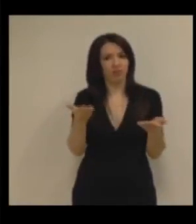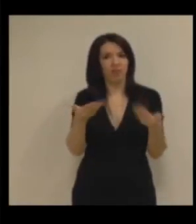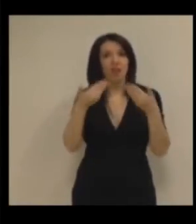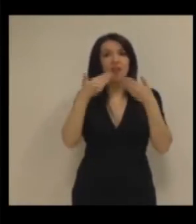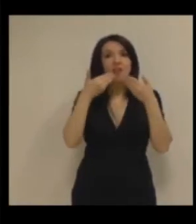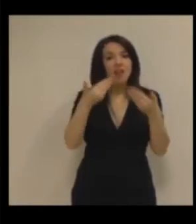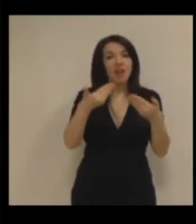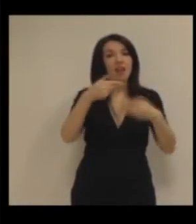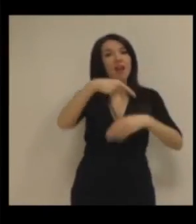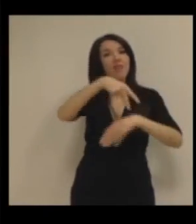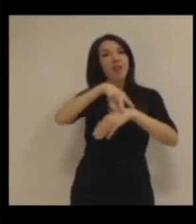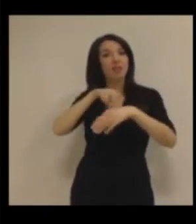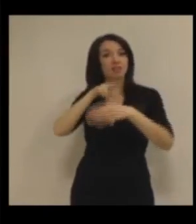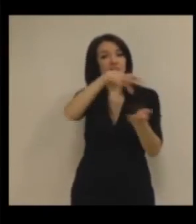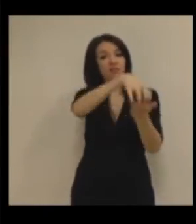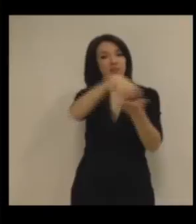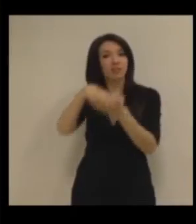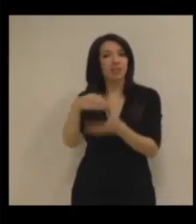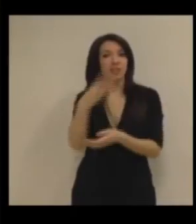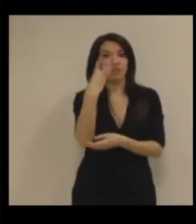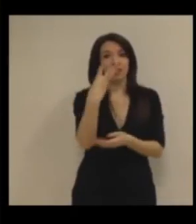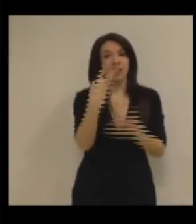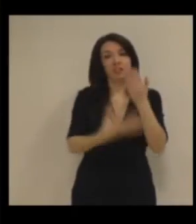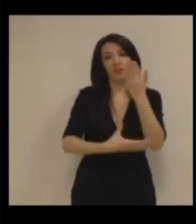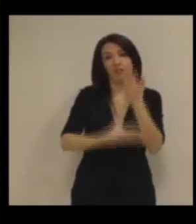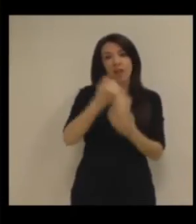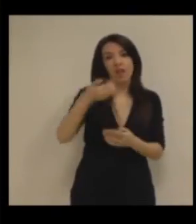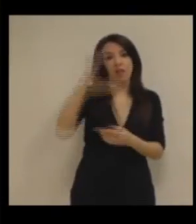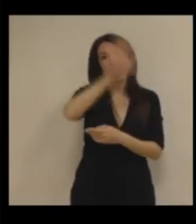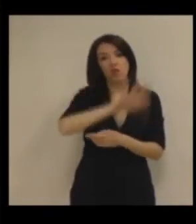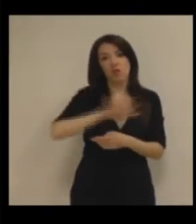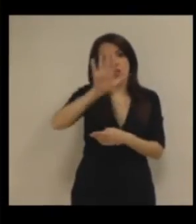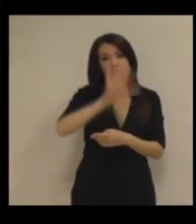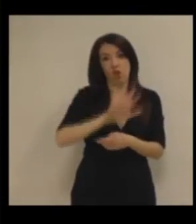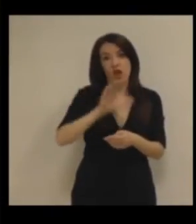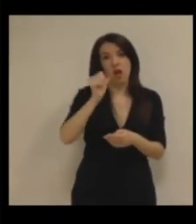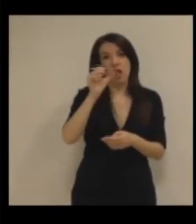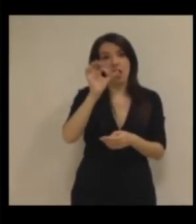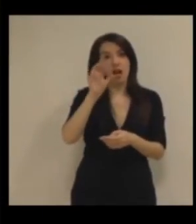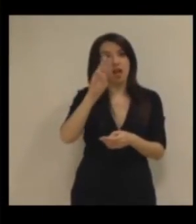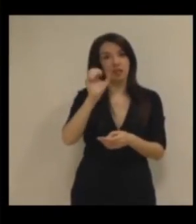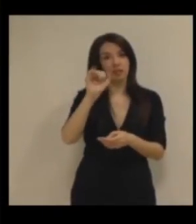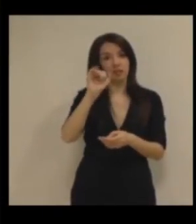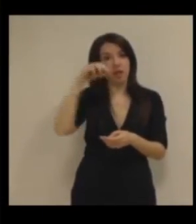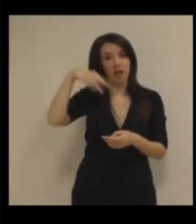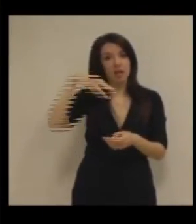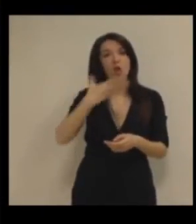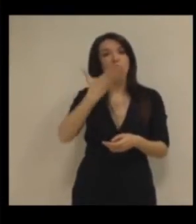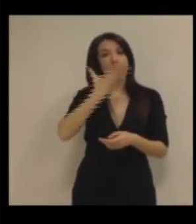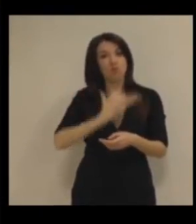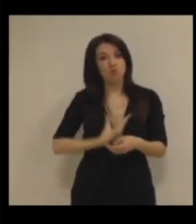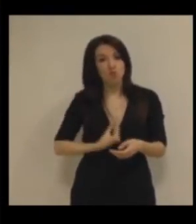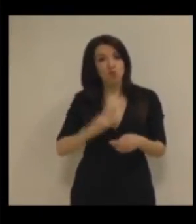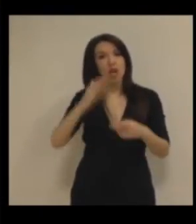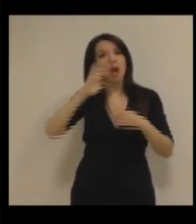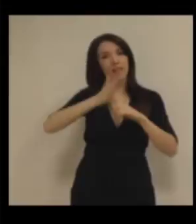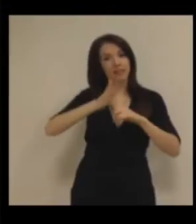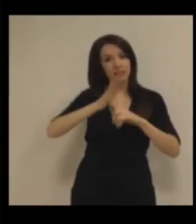tres delegaciones de Aspain, de la Federación Nacional de Aspain, en Murcia, Castilla-La Mancha y Madrid,